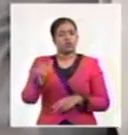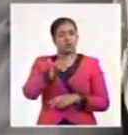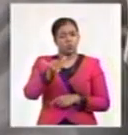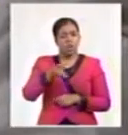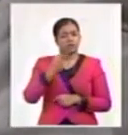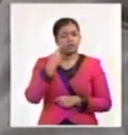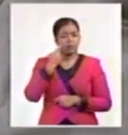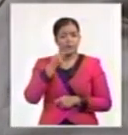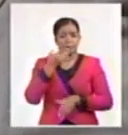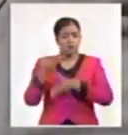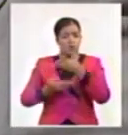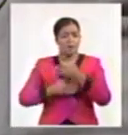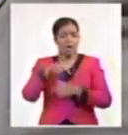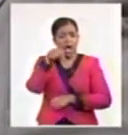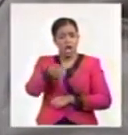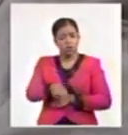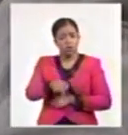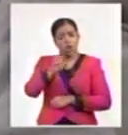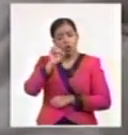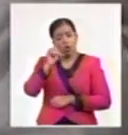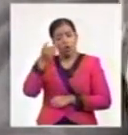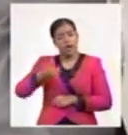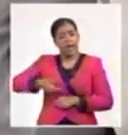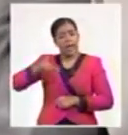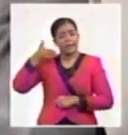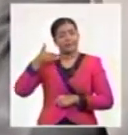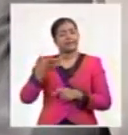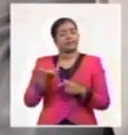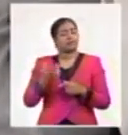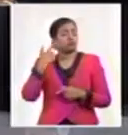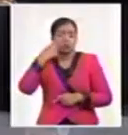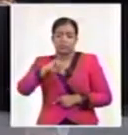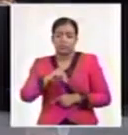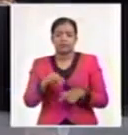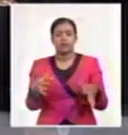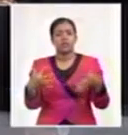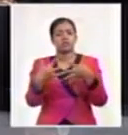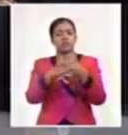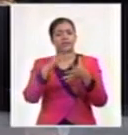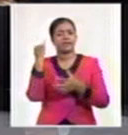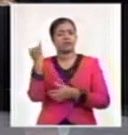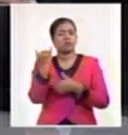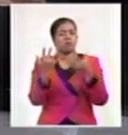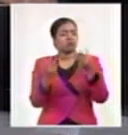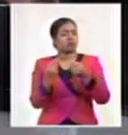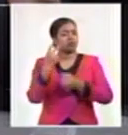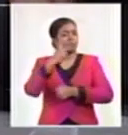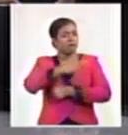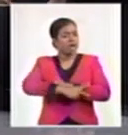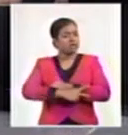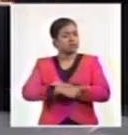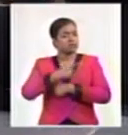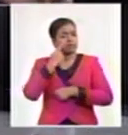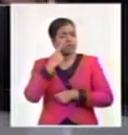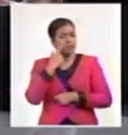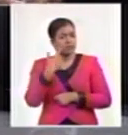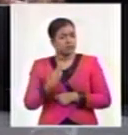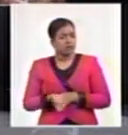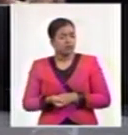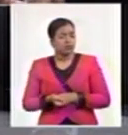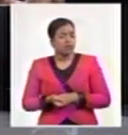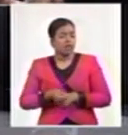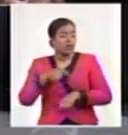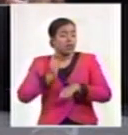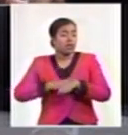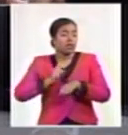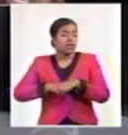actual en las relaciones internacionales, una serie de países que hace algunas décadas atrás, algunos